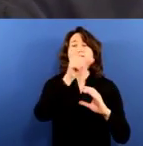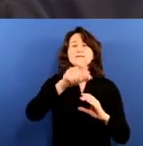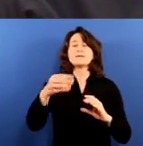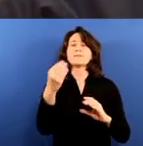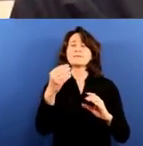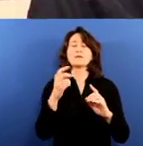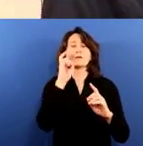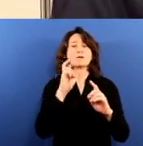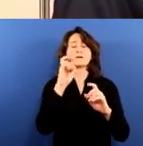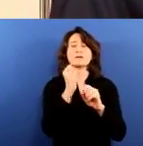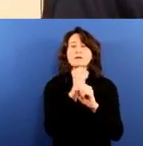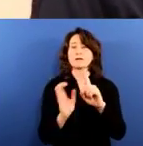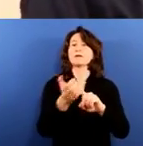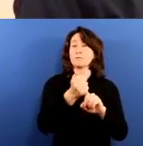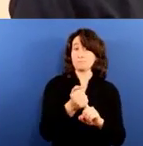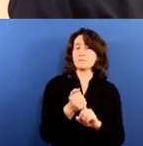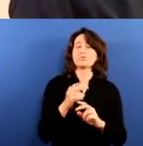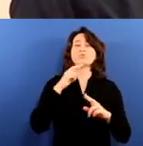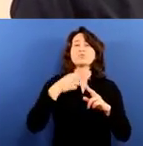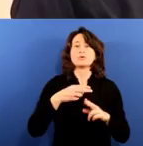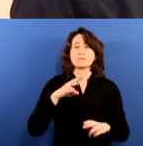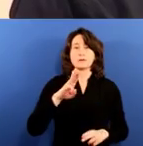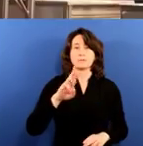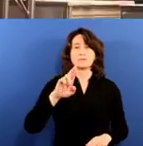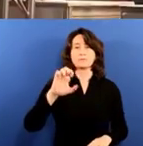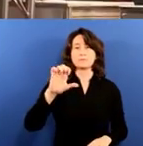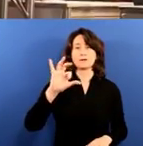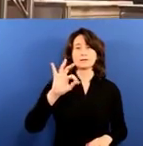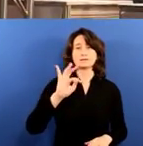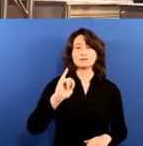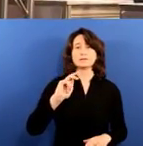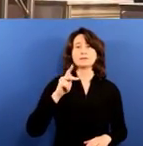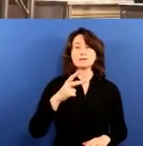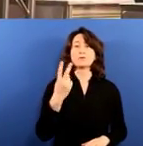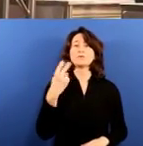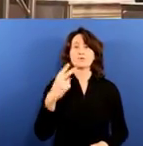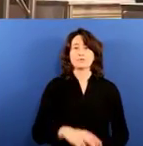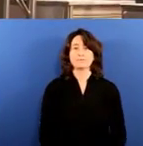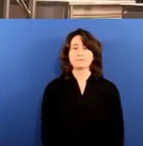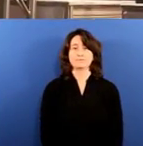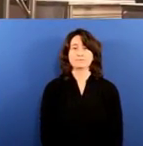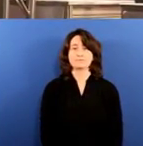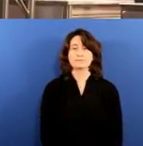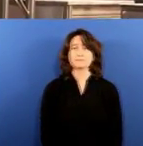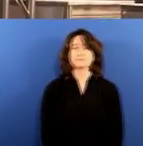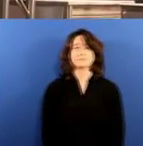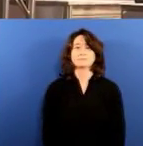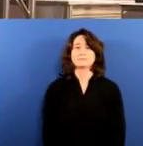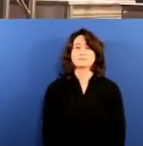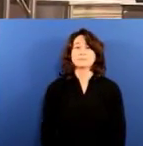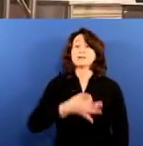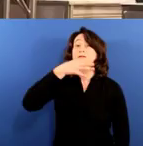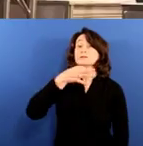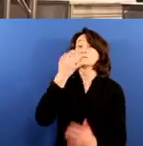los museos Berri Ochoa, Minería y del Arte de Durango, a la Fundación Barandiarán y la Bairu, 355.000